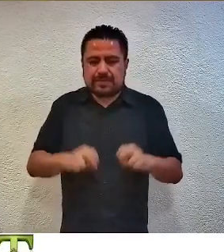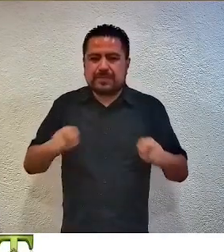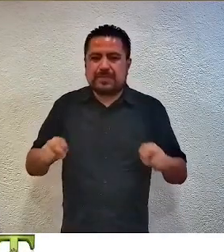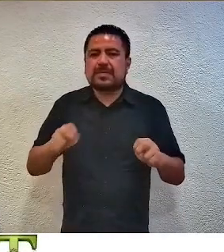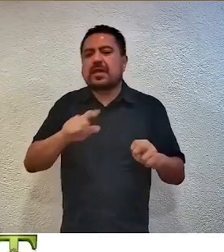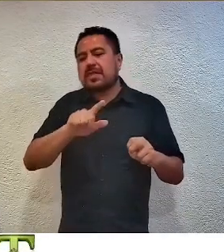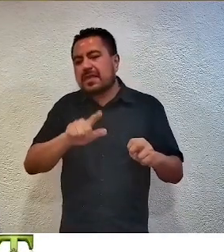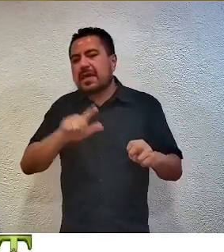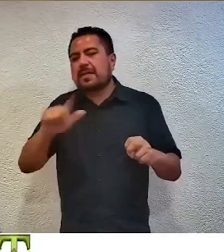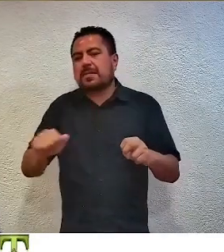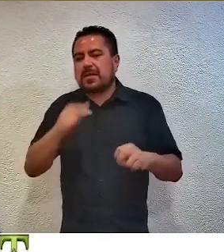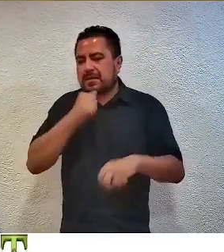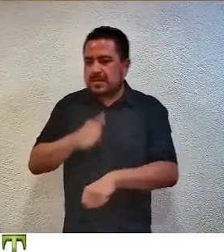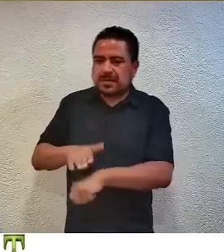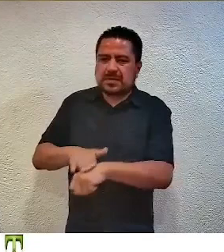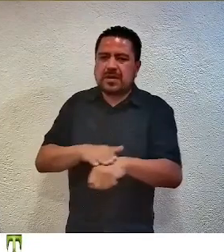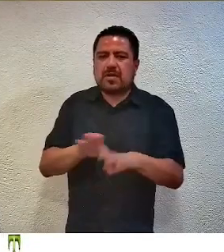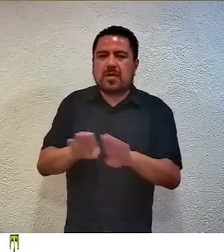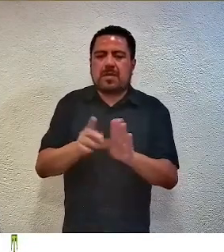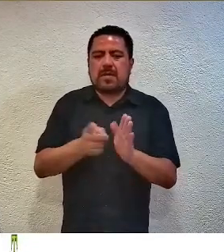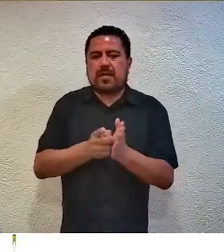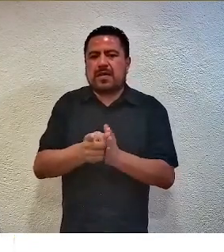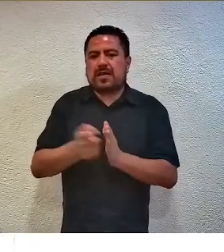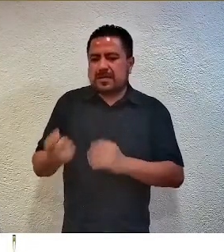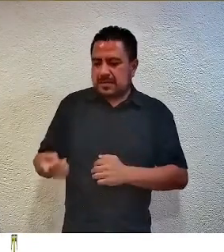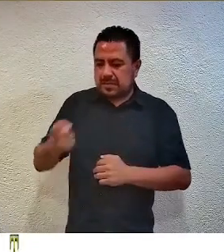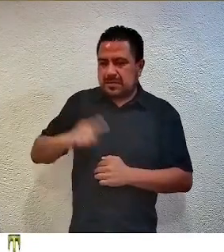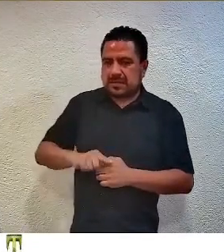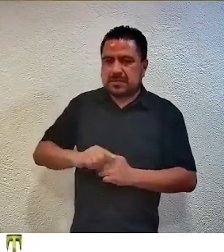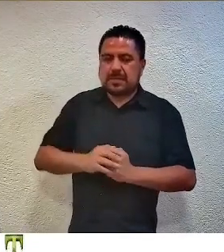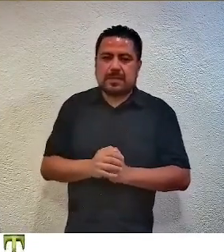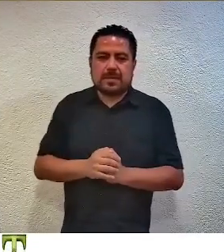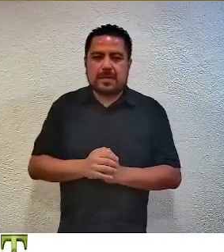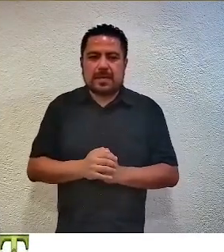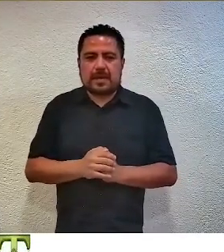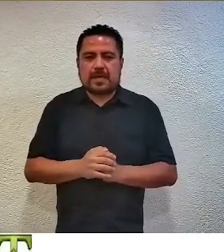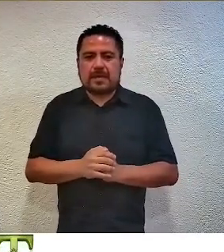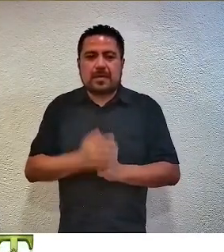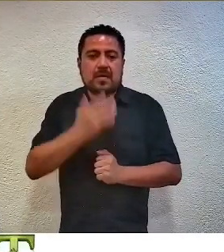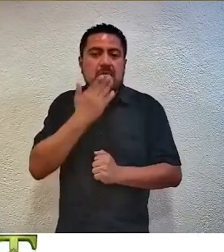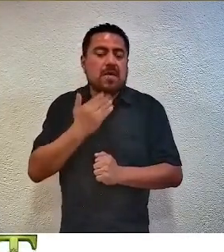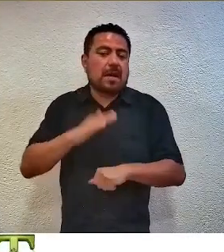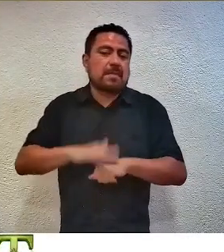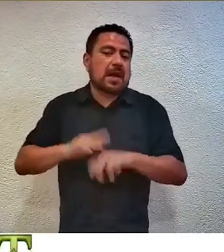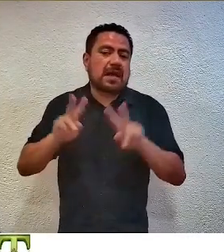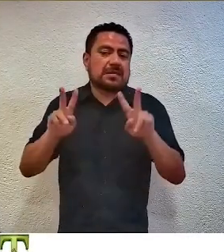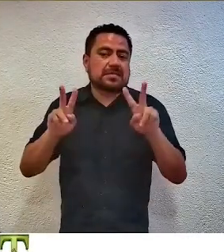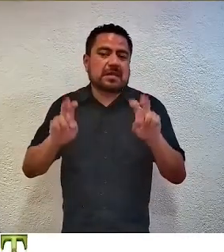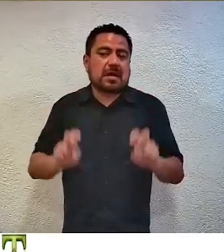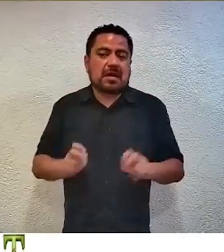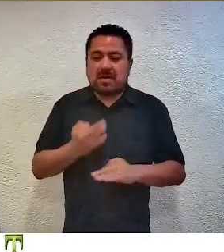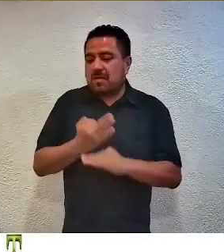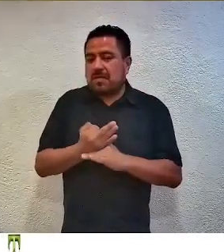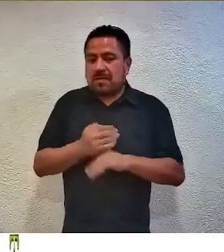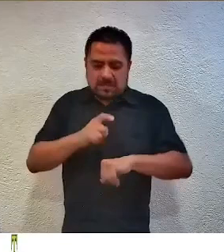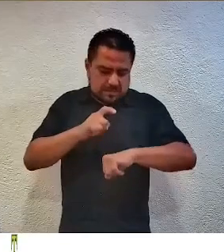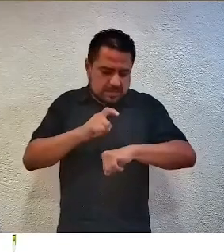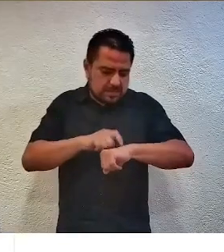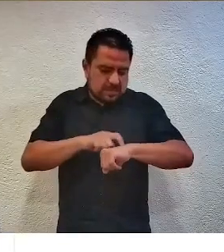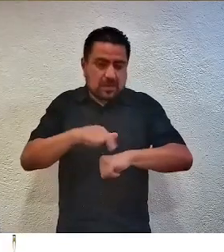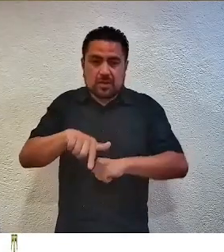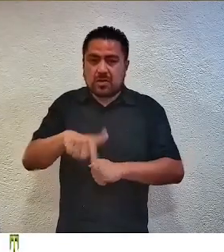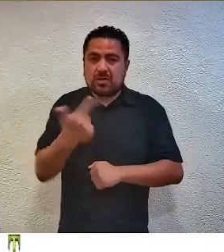y, en consecuencia, notifíquese como en derecho corresponda. Al no haber más asuntos por tratar, siendo las